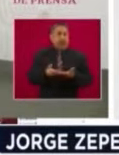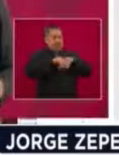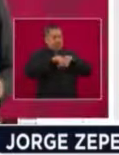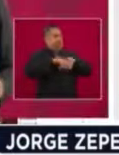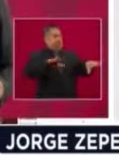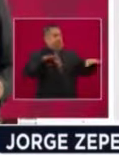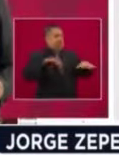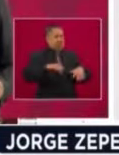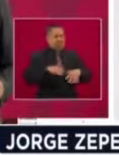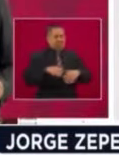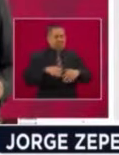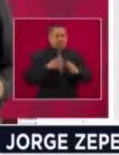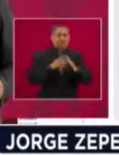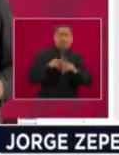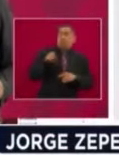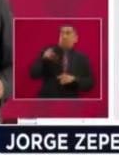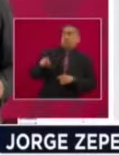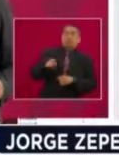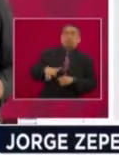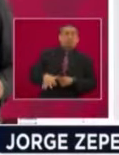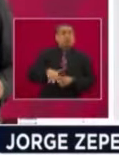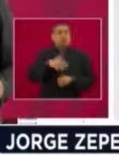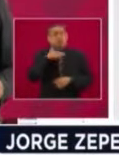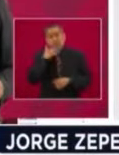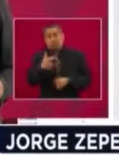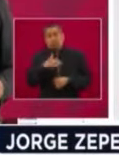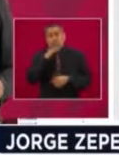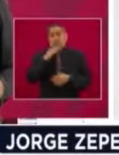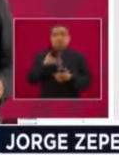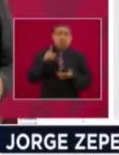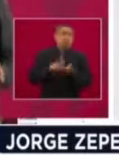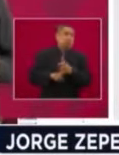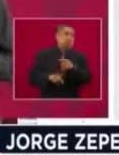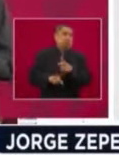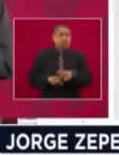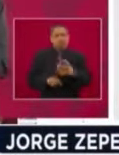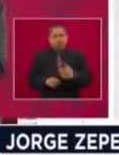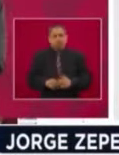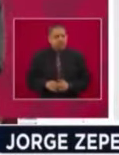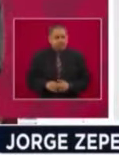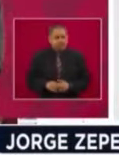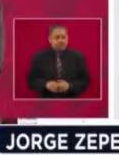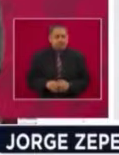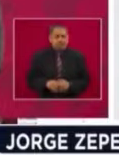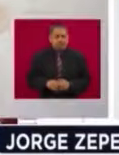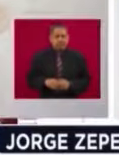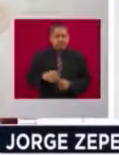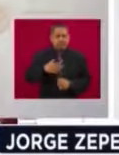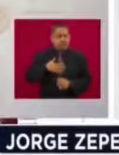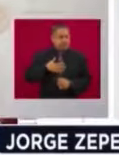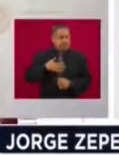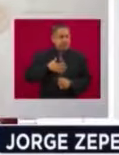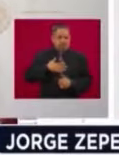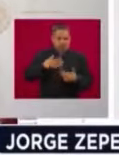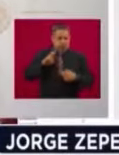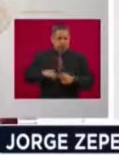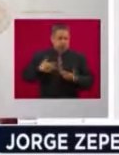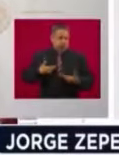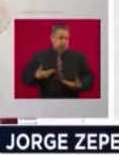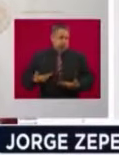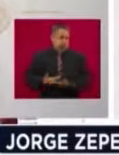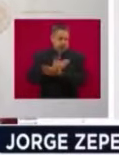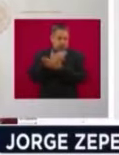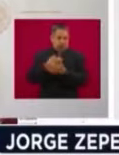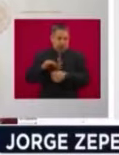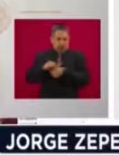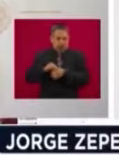periódico. Incluso a veces, con el riesgo de ponerlos en peligro, porque uno nunca sabe una